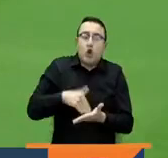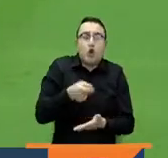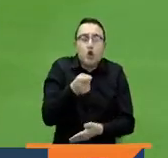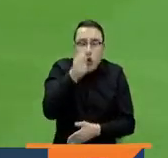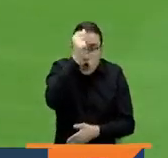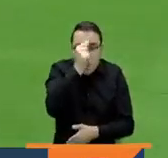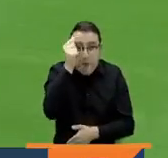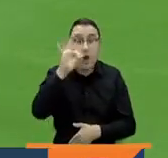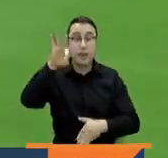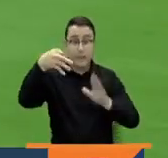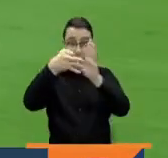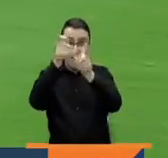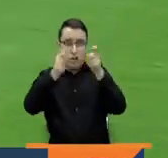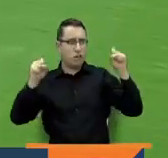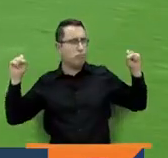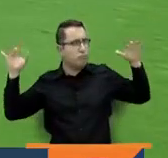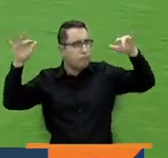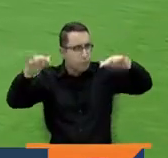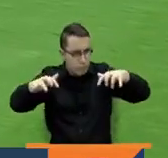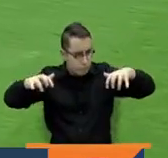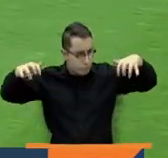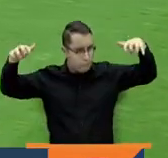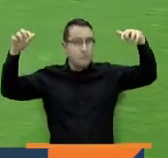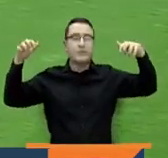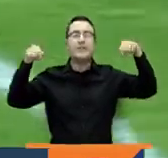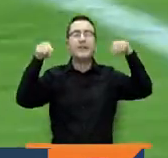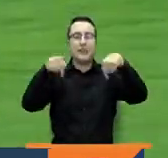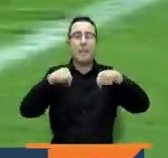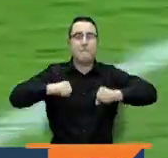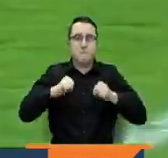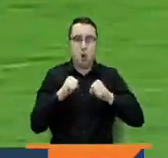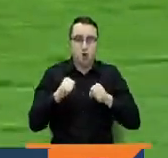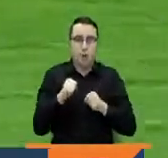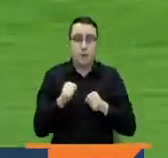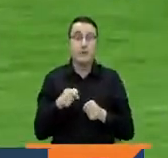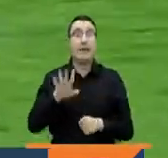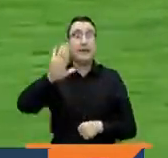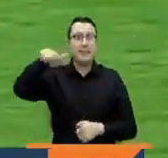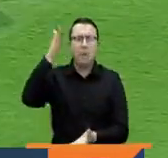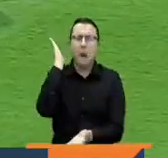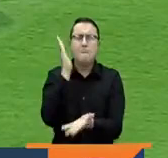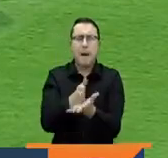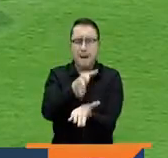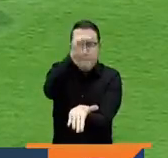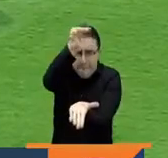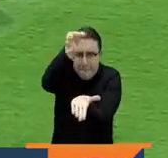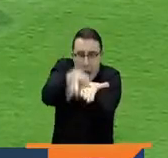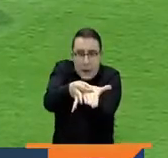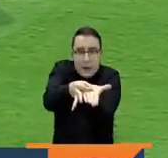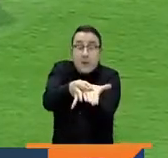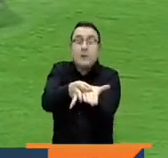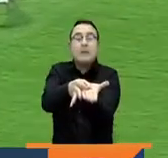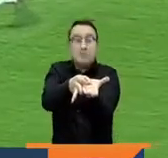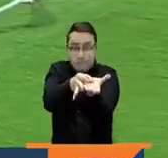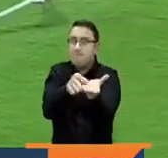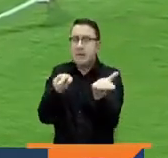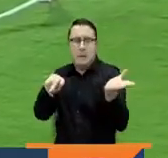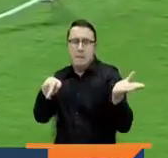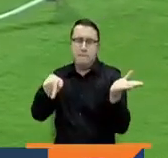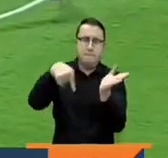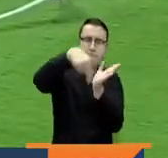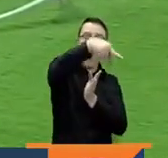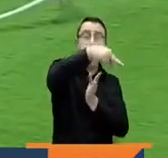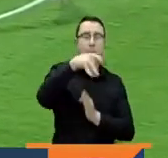3.000 asistentes tuvo este encuentro en el Campín. Esta pena máxima sobre la gran figura del encuentro, que es Manuela Pavi, le permite a